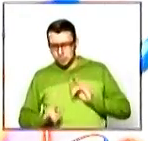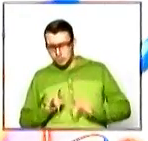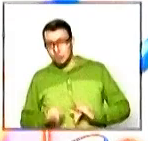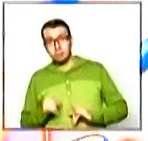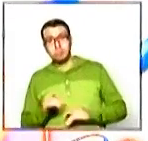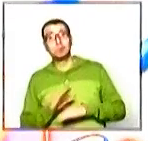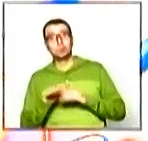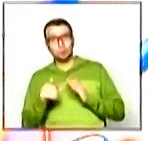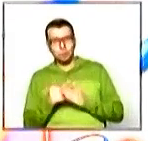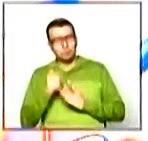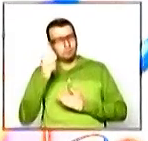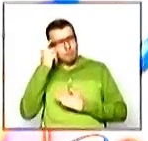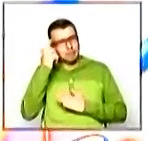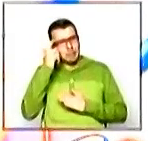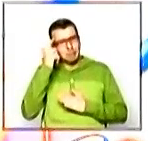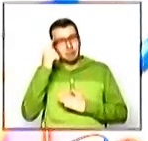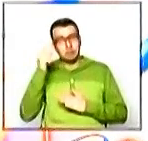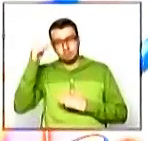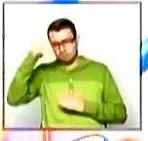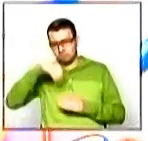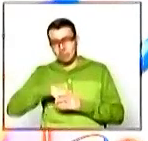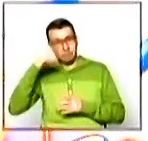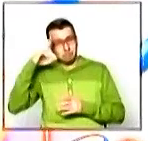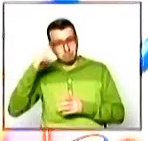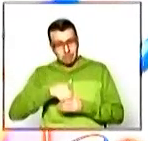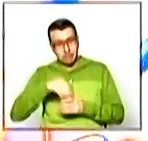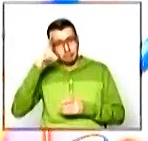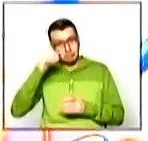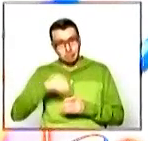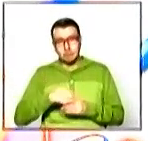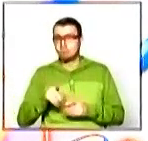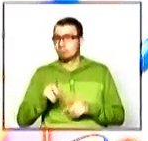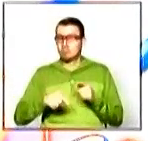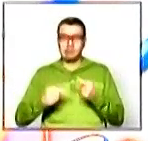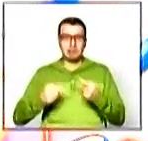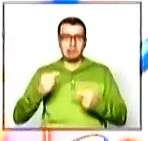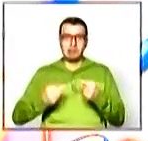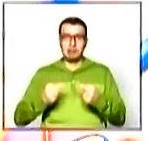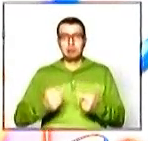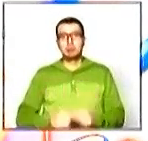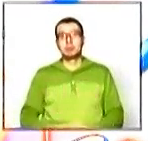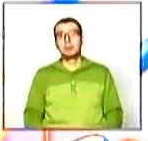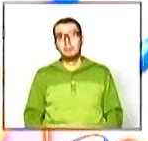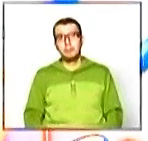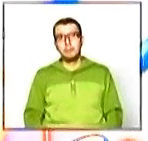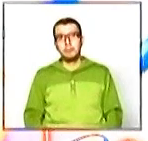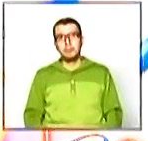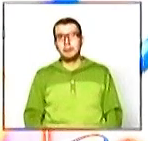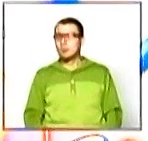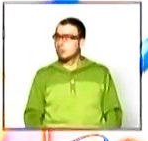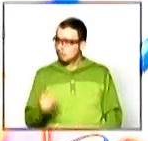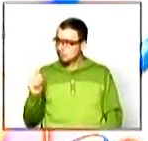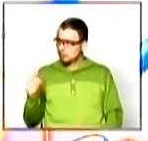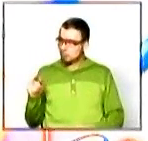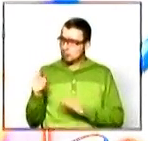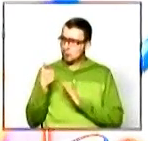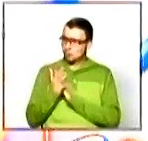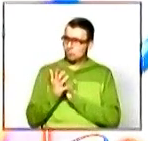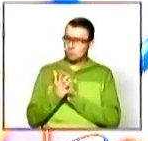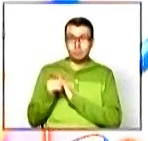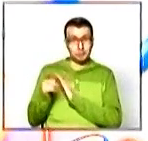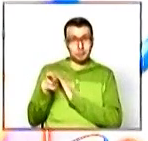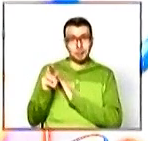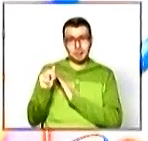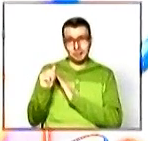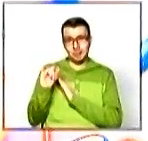ese bombardeo de vibraciones, ondas y partículas de forma inadecuada. Esto que acaba de mencionar Raúl,